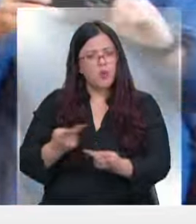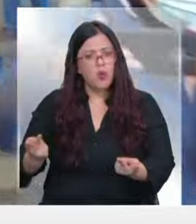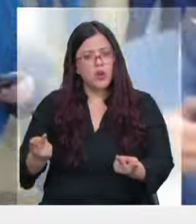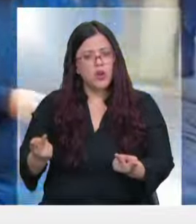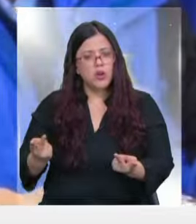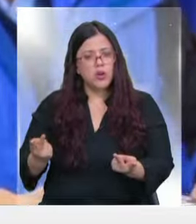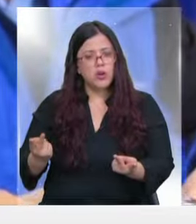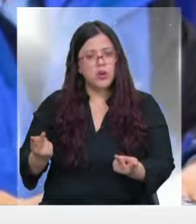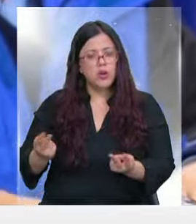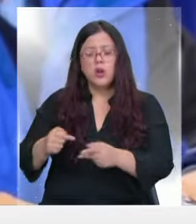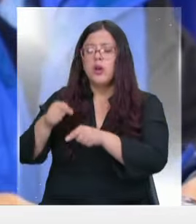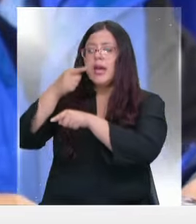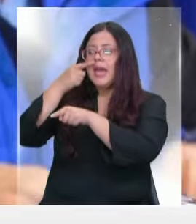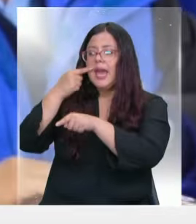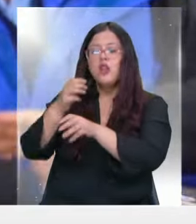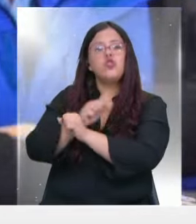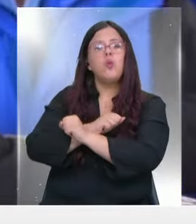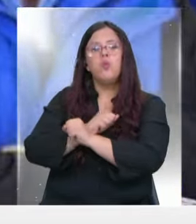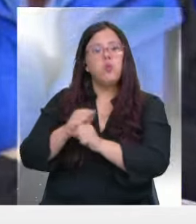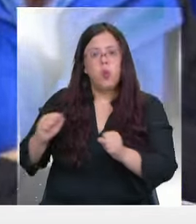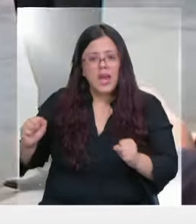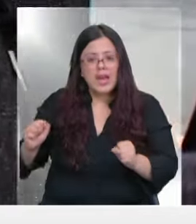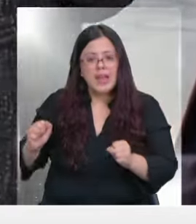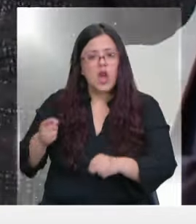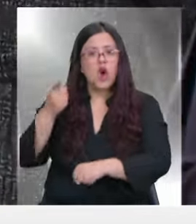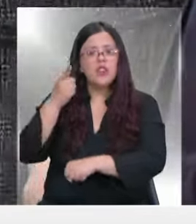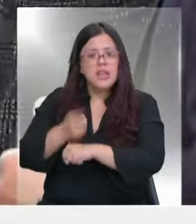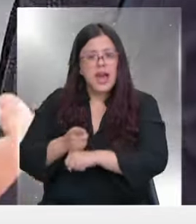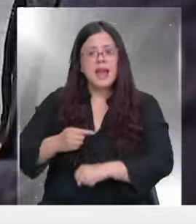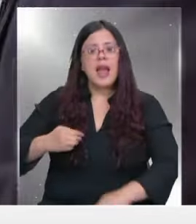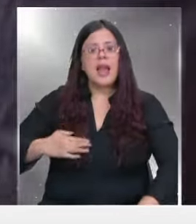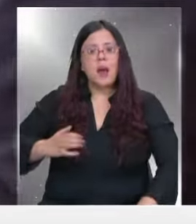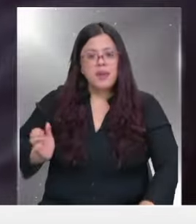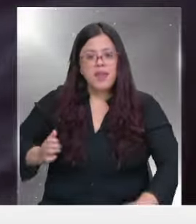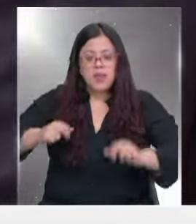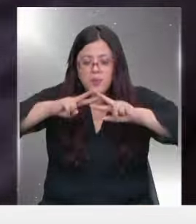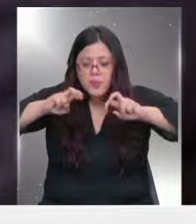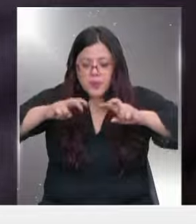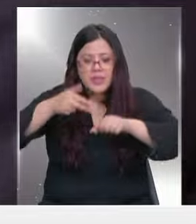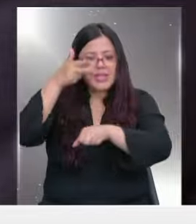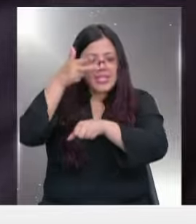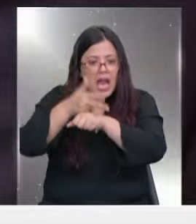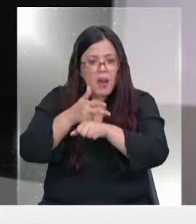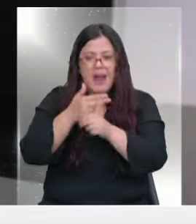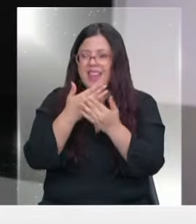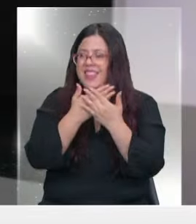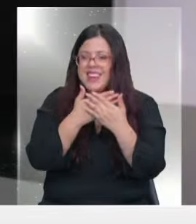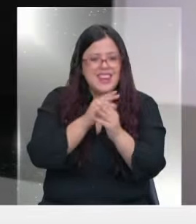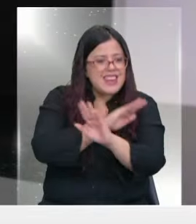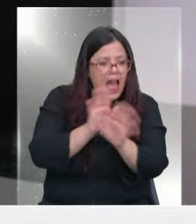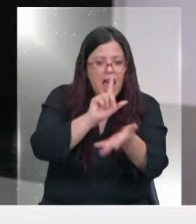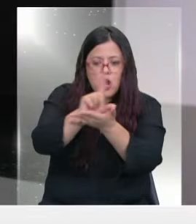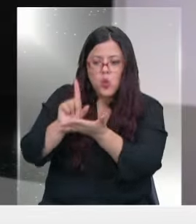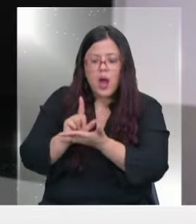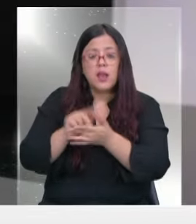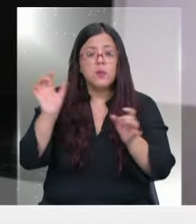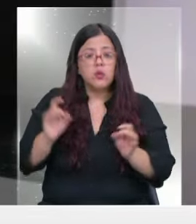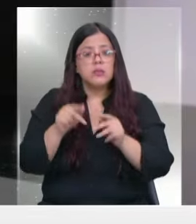Él no tiene atribuciones para ordenarle a la PDI que revise cámaras de ningún lugar. Entonces podría haber